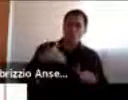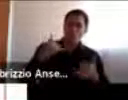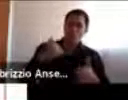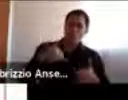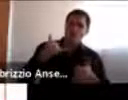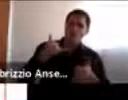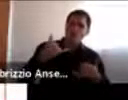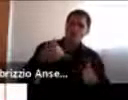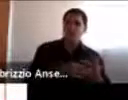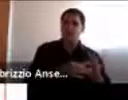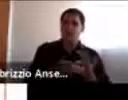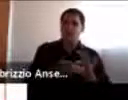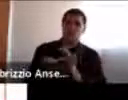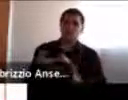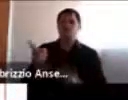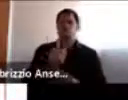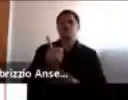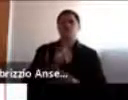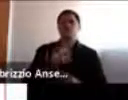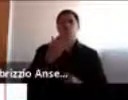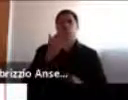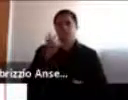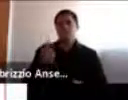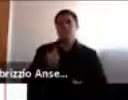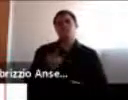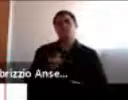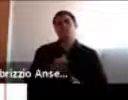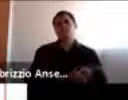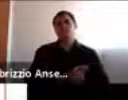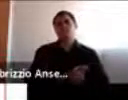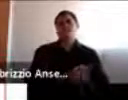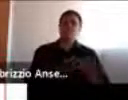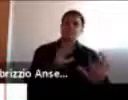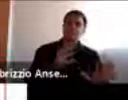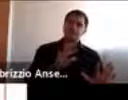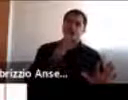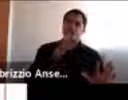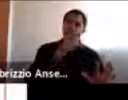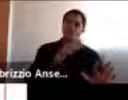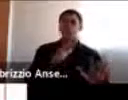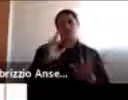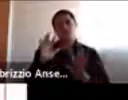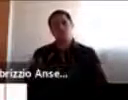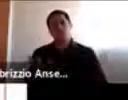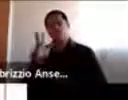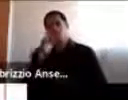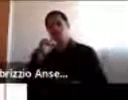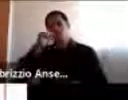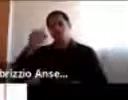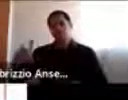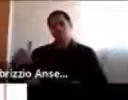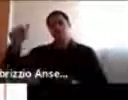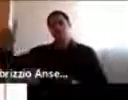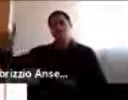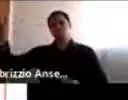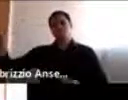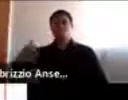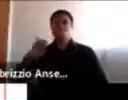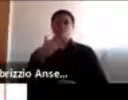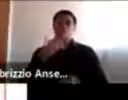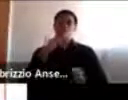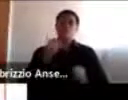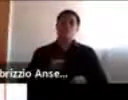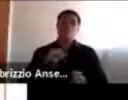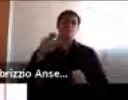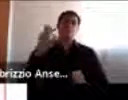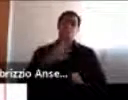pero que por lo menos traten de jugar diez minutos de juego en el fondo de juego específico y también aprovechar de pasar tiempo juntos